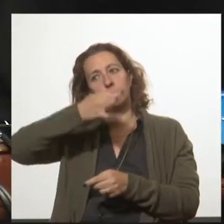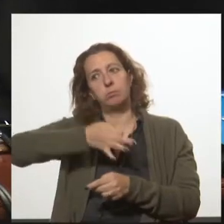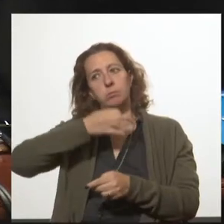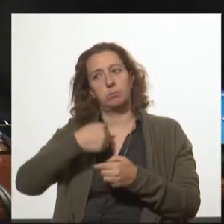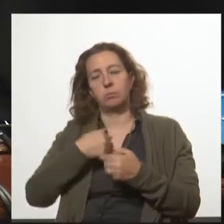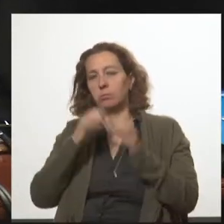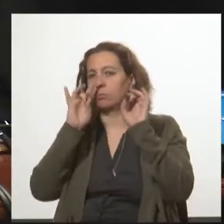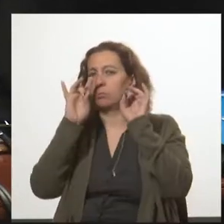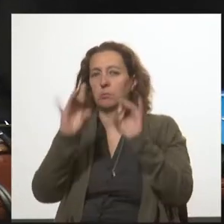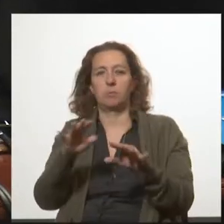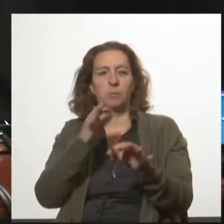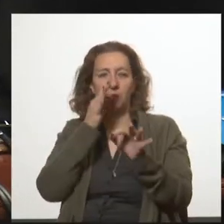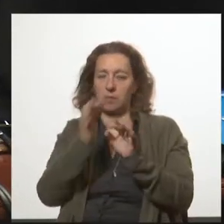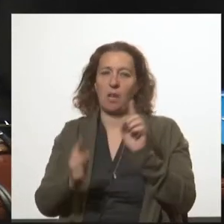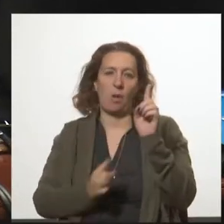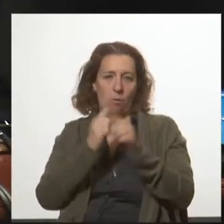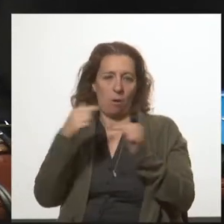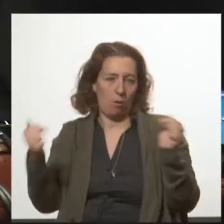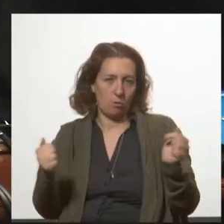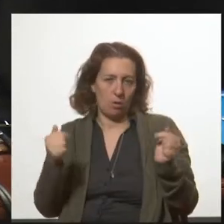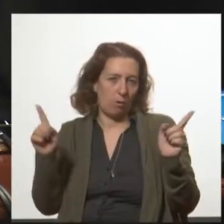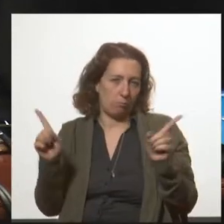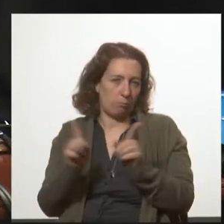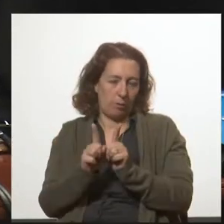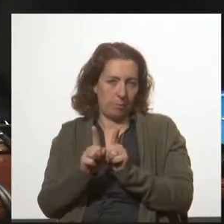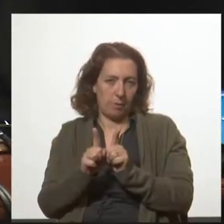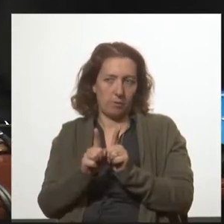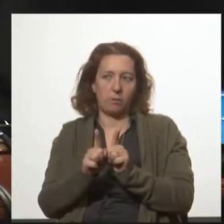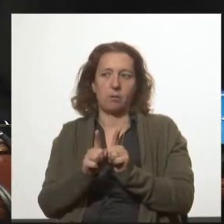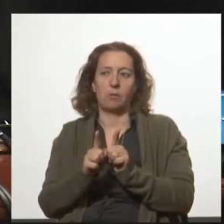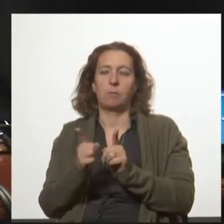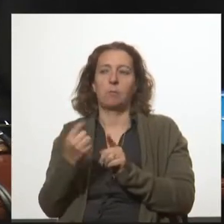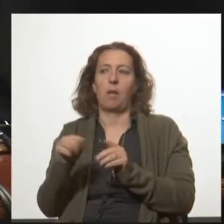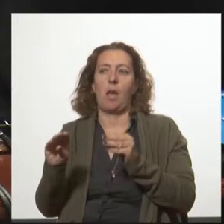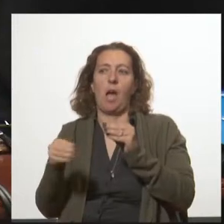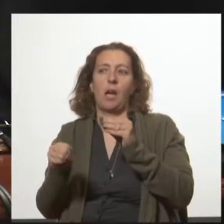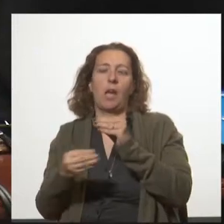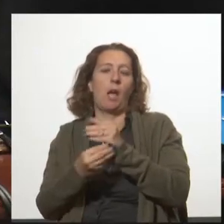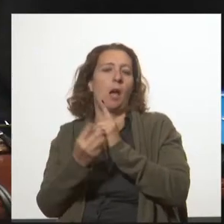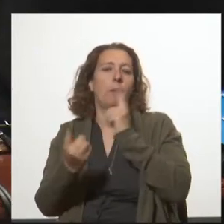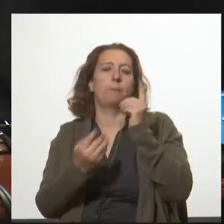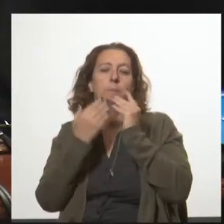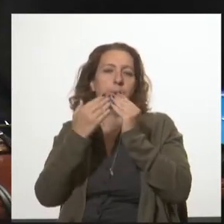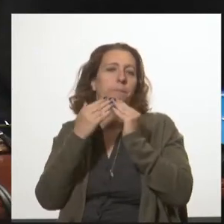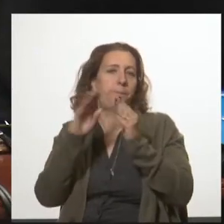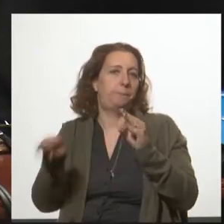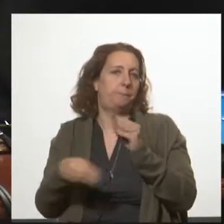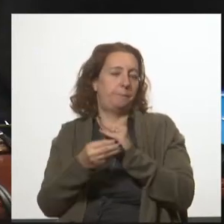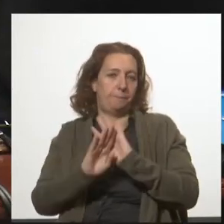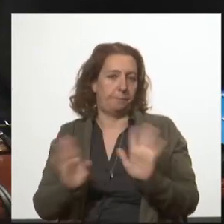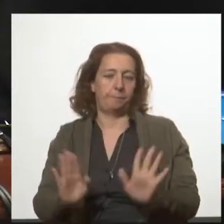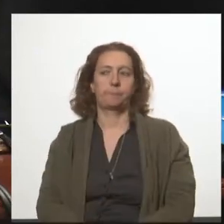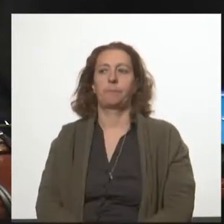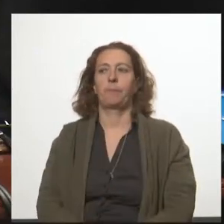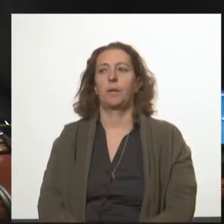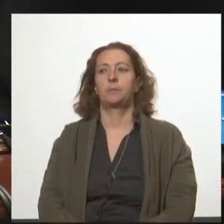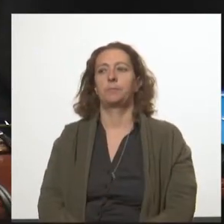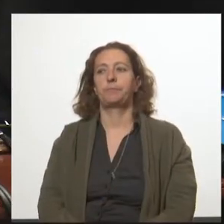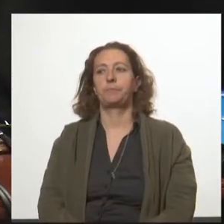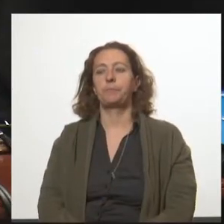solo me voy a detener algunos aspectos muy brevemente para agregar alguna pregunta o complementar las